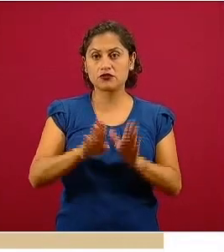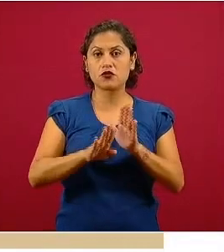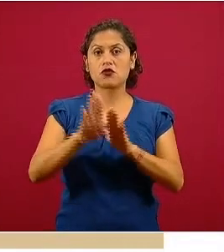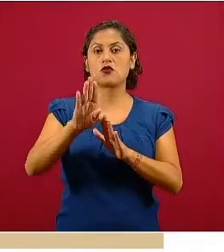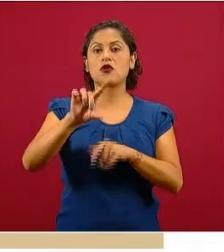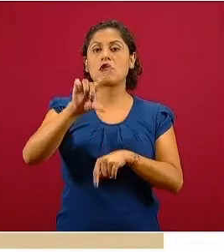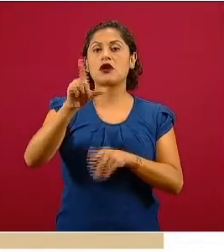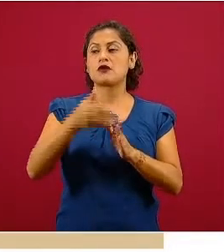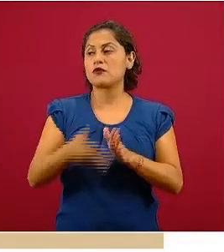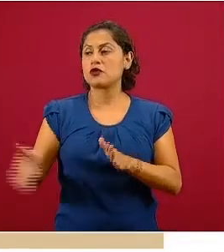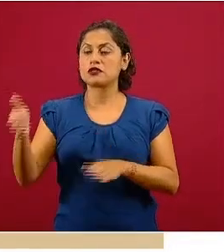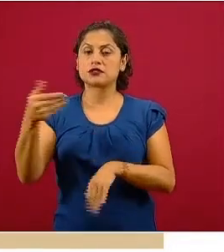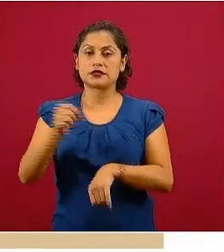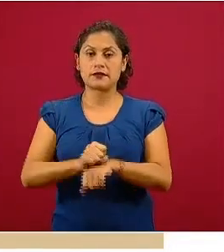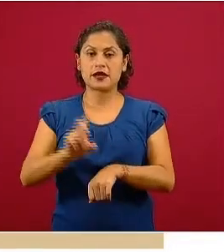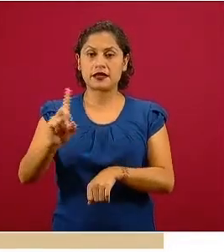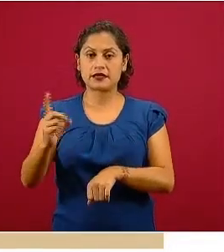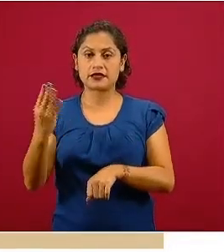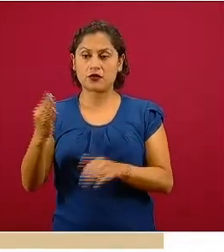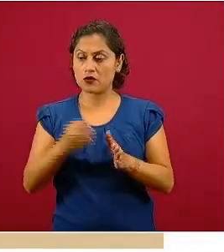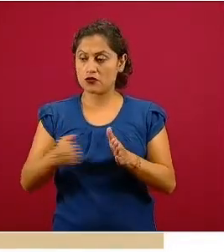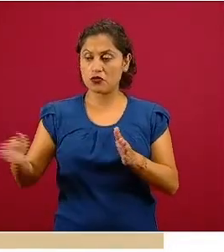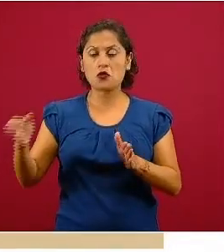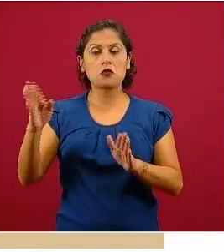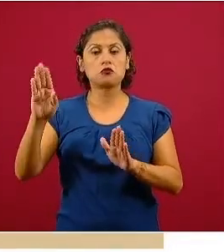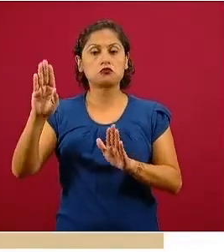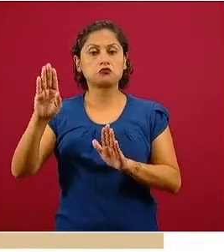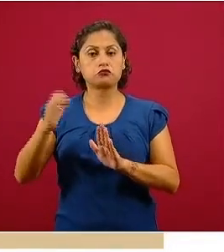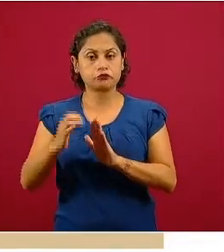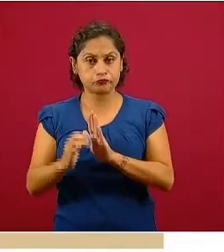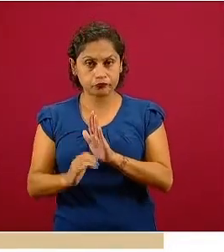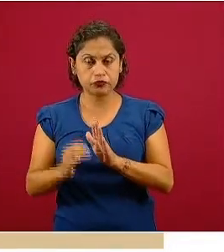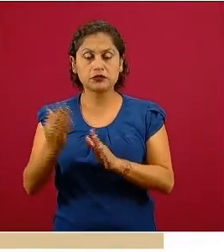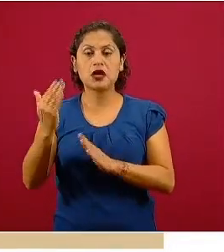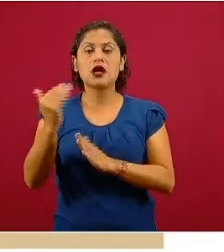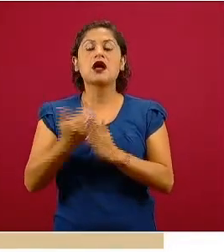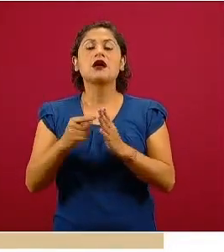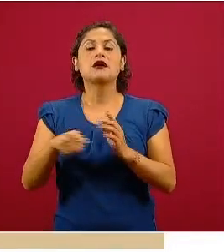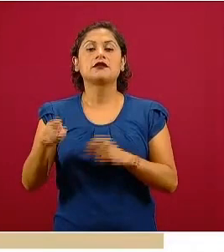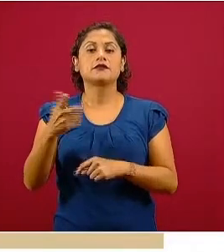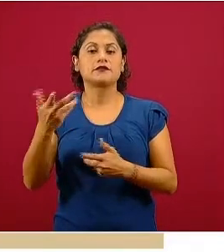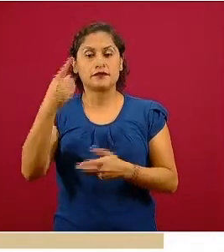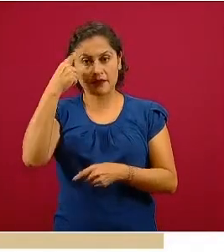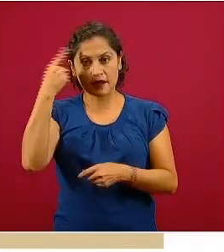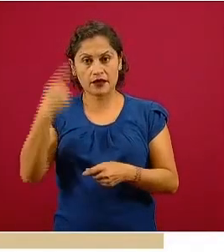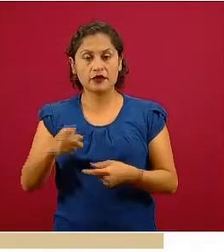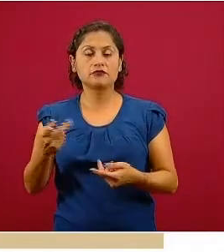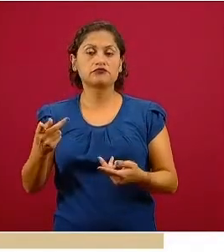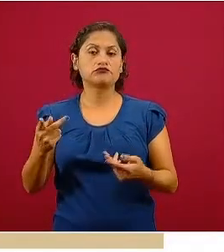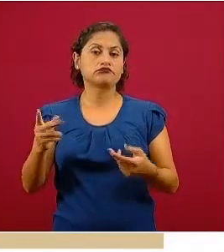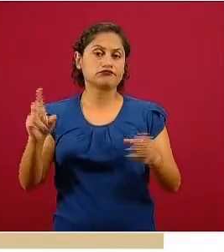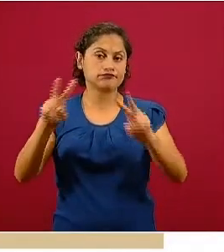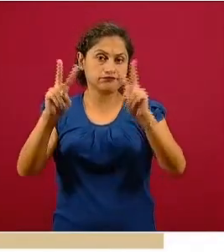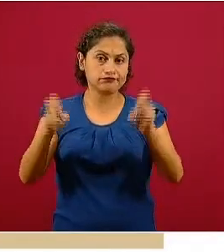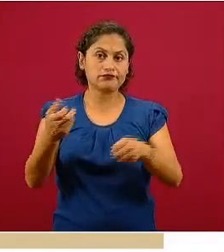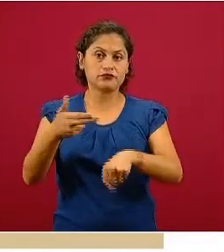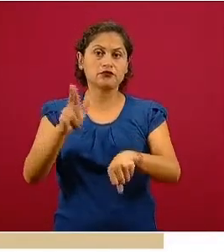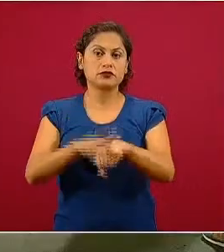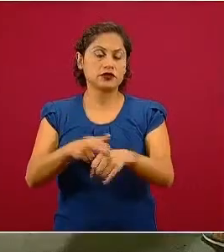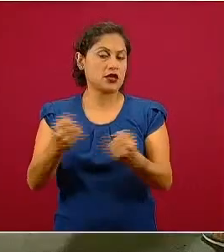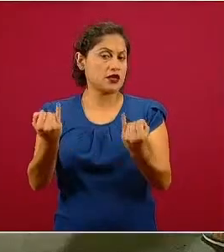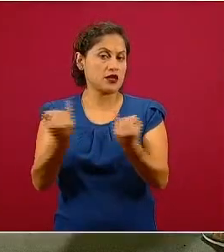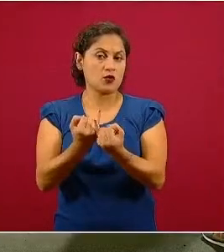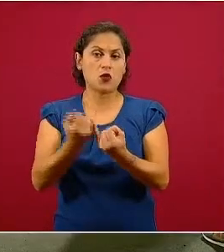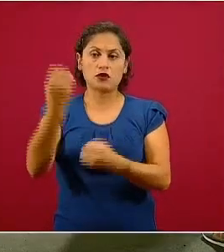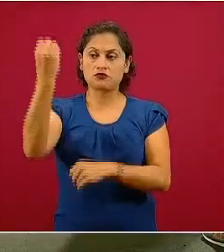semana 34, una tendencia descendente clara, congruente también con sus niveles de disponibilidad hospitalaria, se encuentra en amarillo.